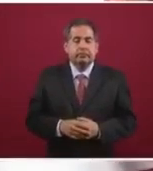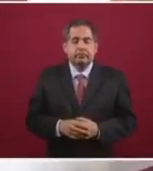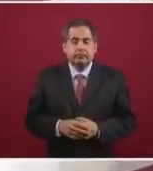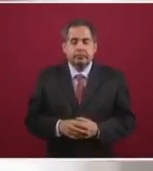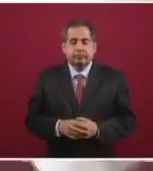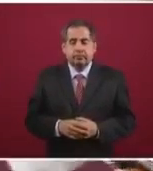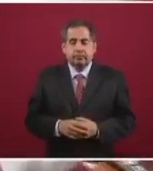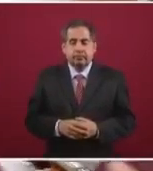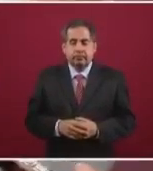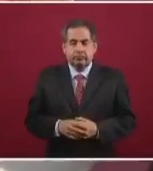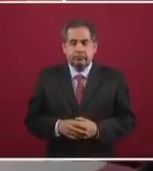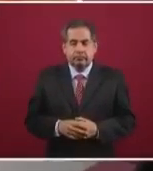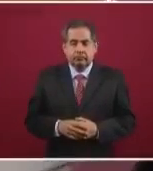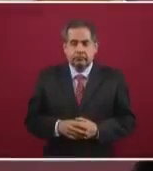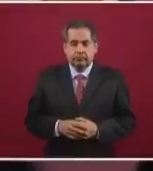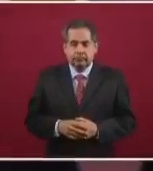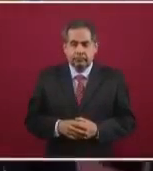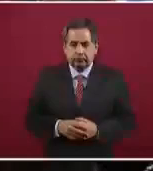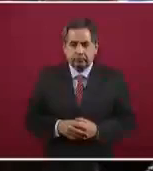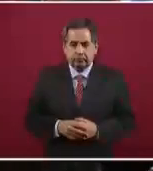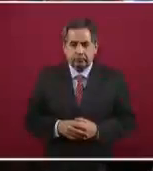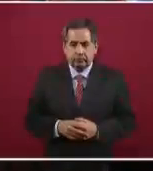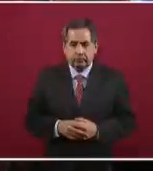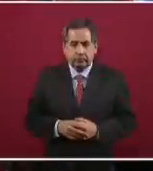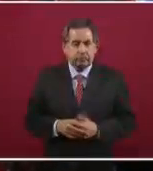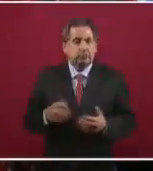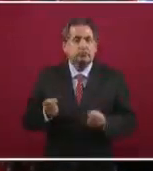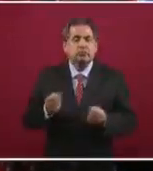Aquí está, presidente. El faltante